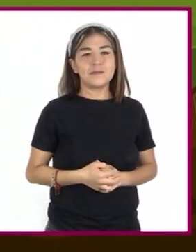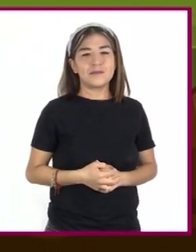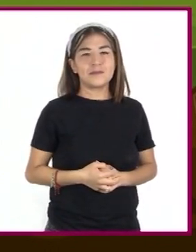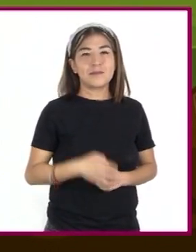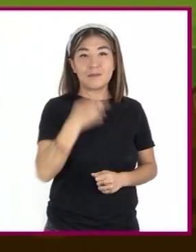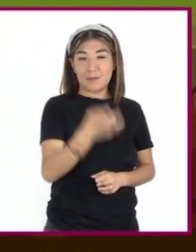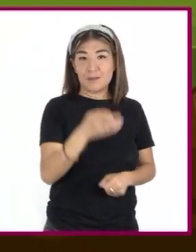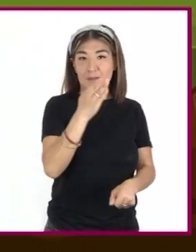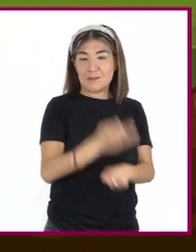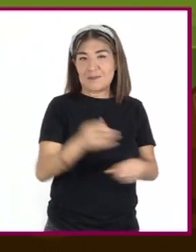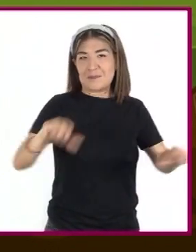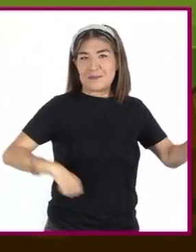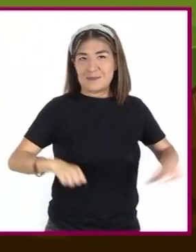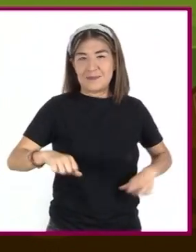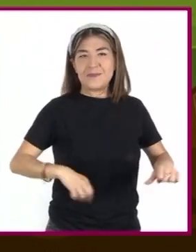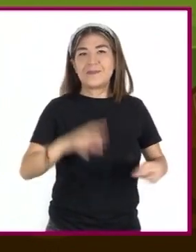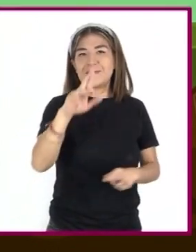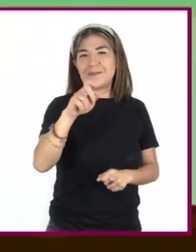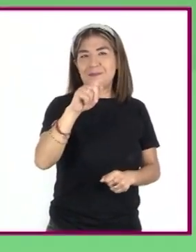Este es el reto.